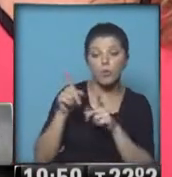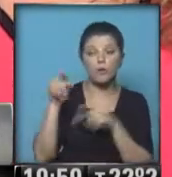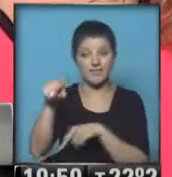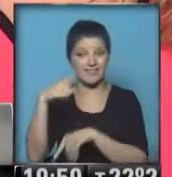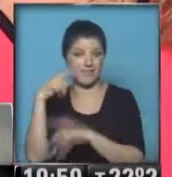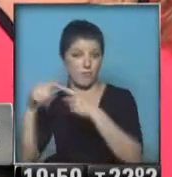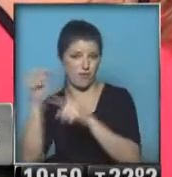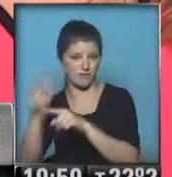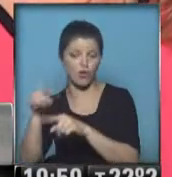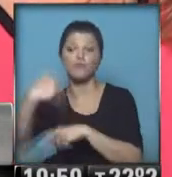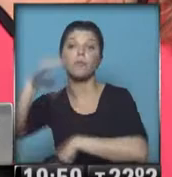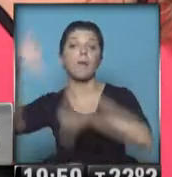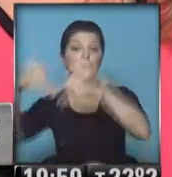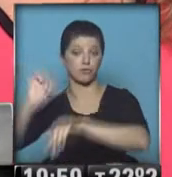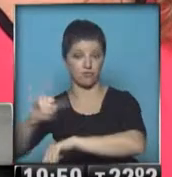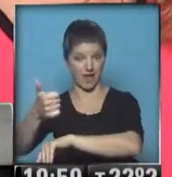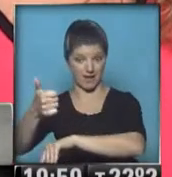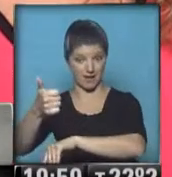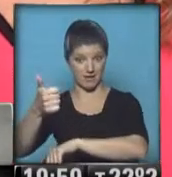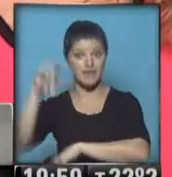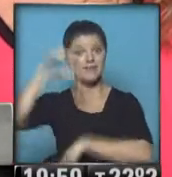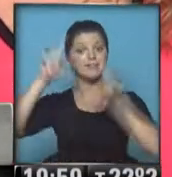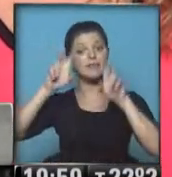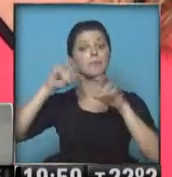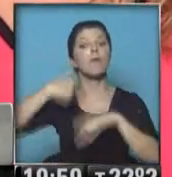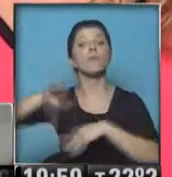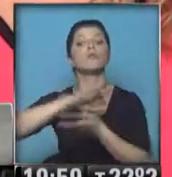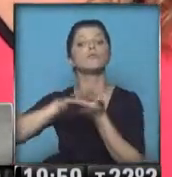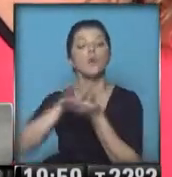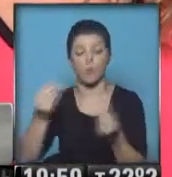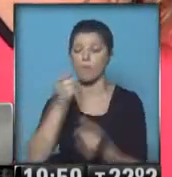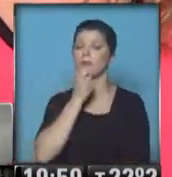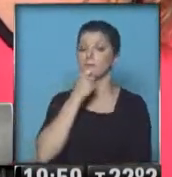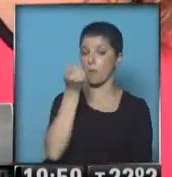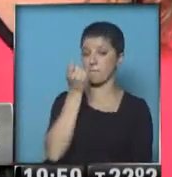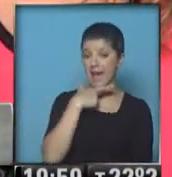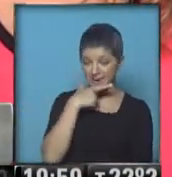oposición ganara las elecciones y tuviera que afrontar este tema. En el caso de Mauricio Macri, lo más